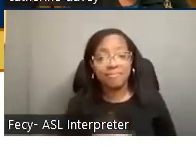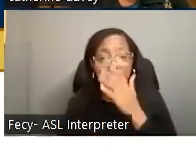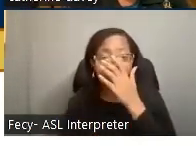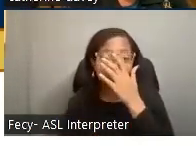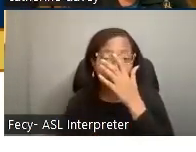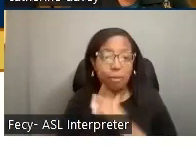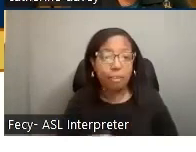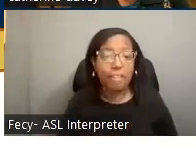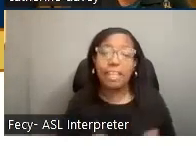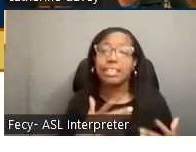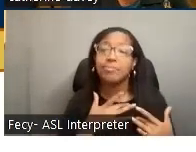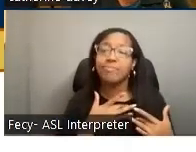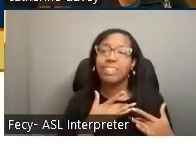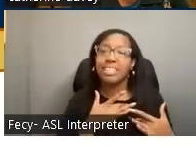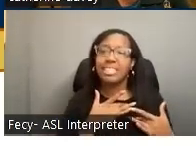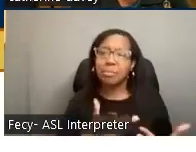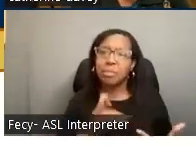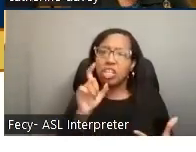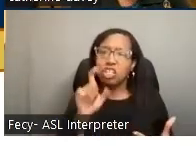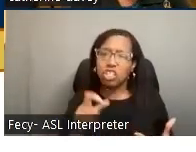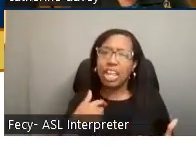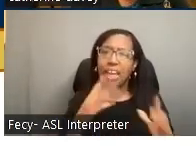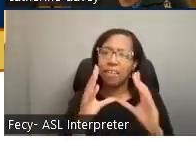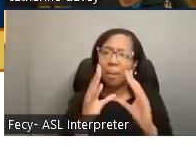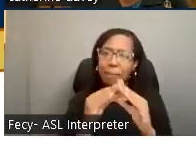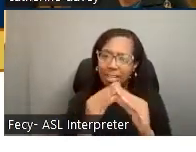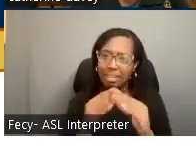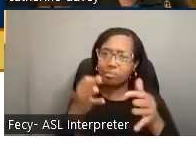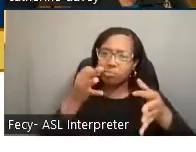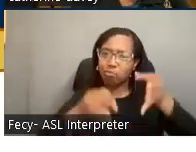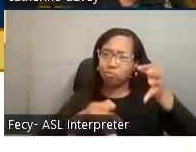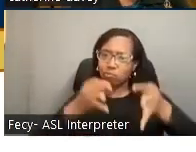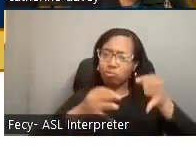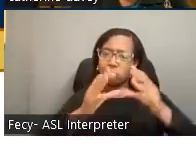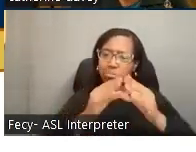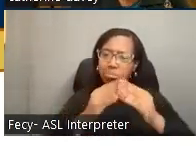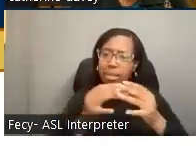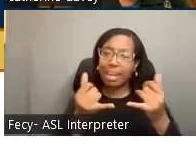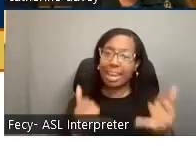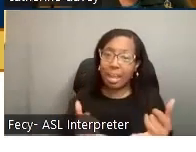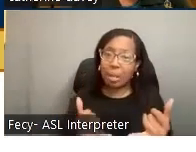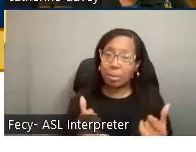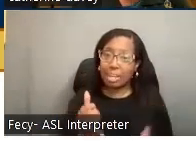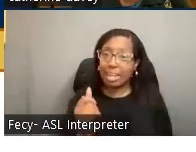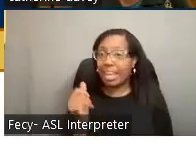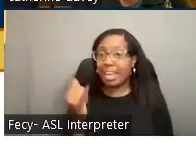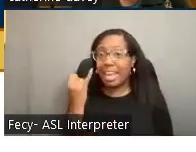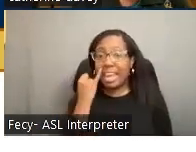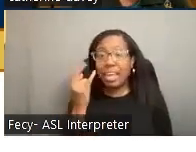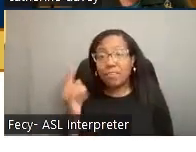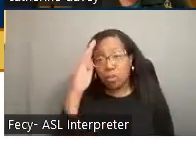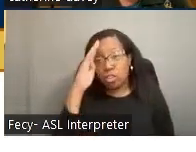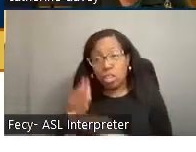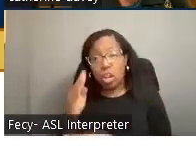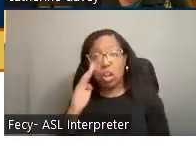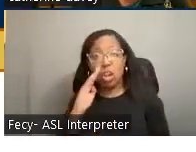nuestros clientes. Esa es nuestra prioridad. Típicamente hay una audiencia ante la corte para la petición. May